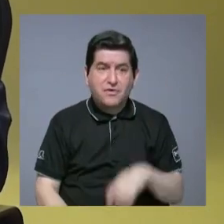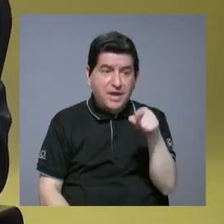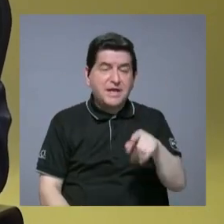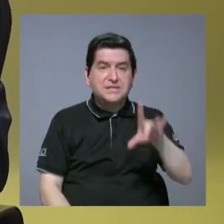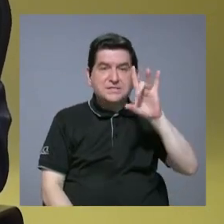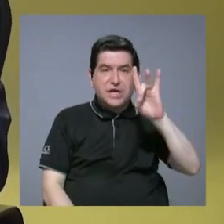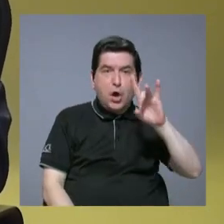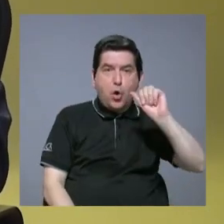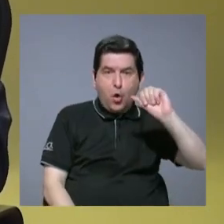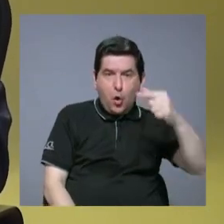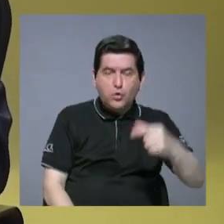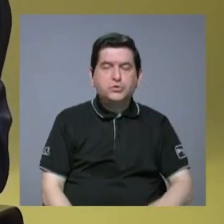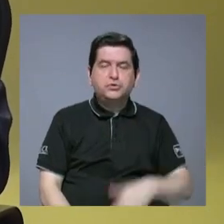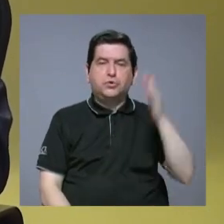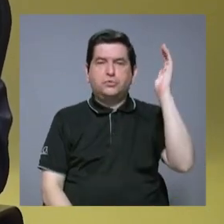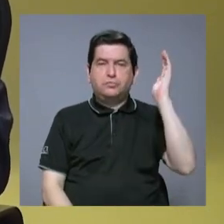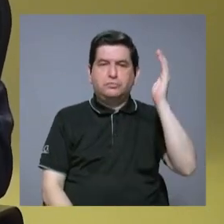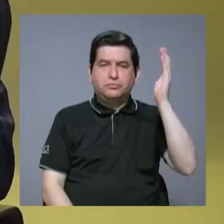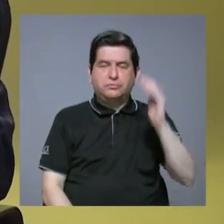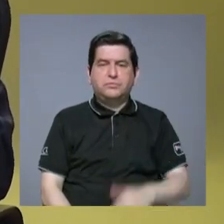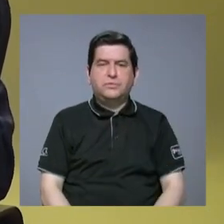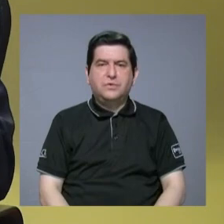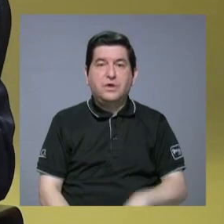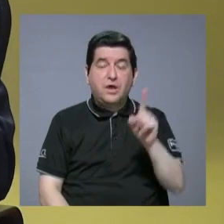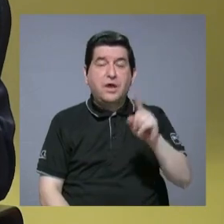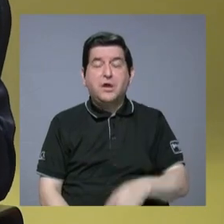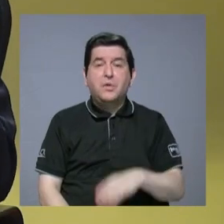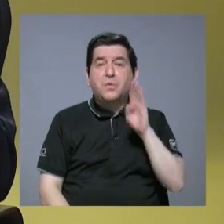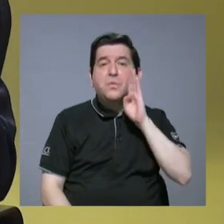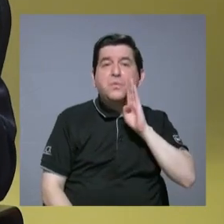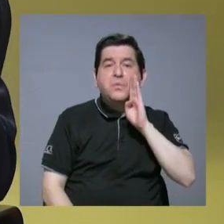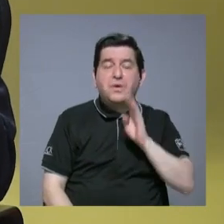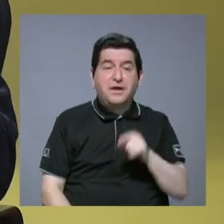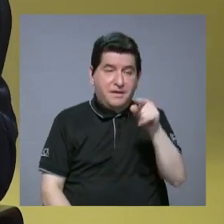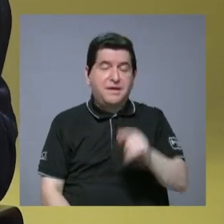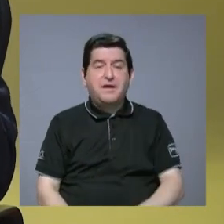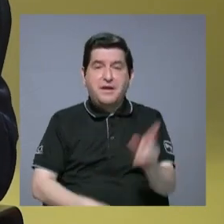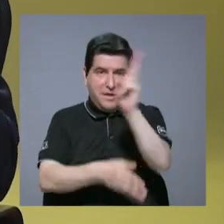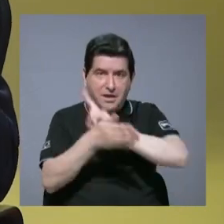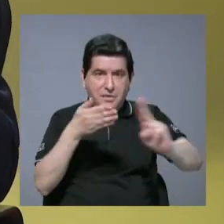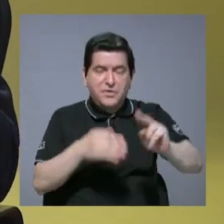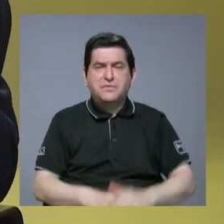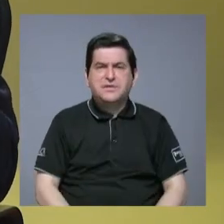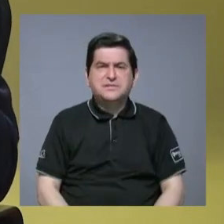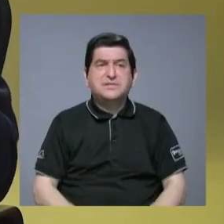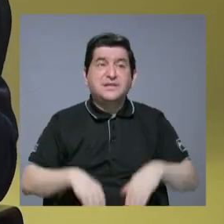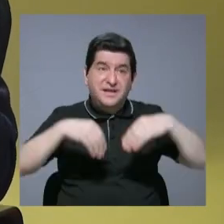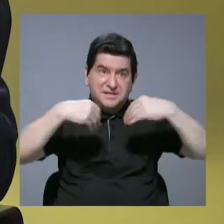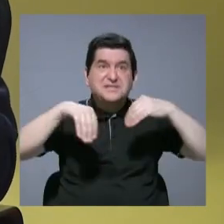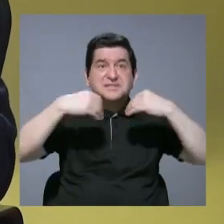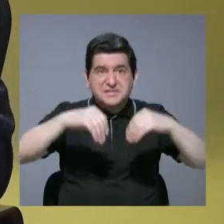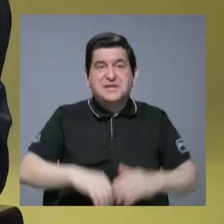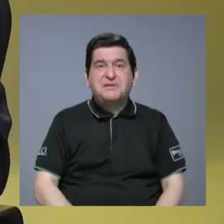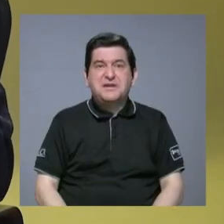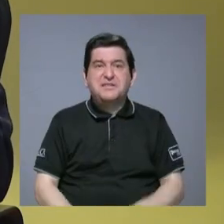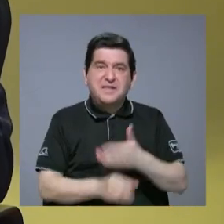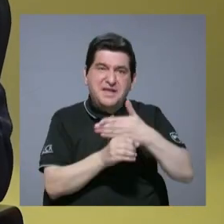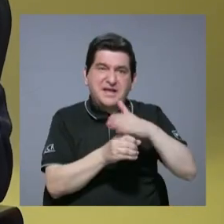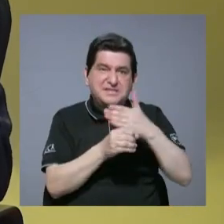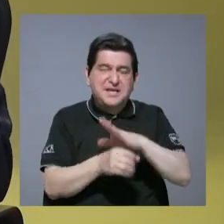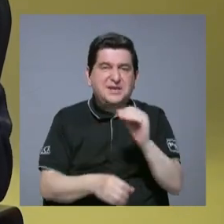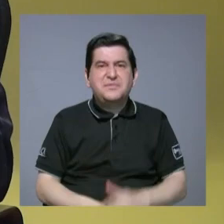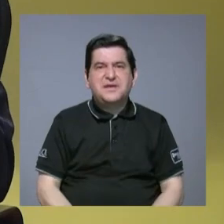8 de agosto, que fue su discurso, en una taberna que había en la universidad. En esa época por lo menos se vendía cerveza y vino, yo supongo que ya eso